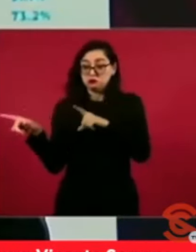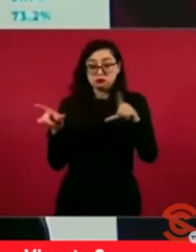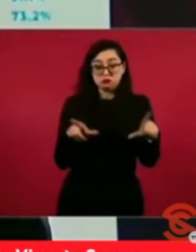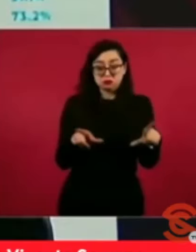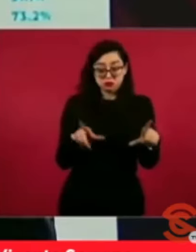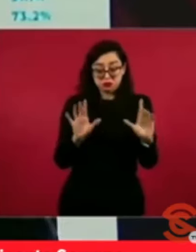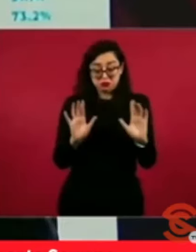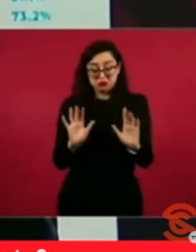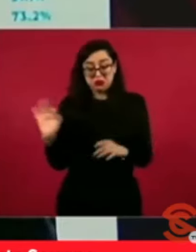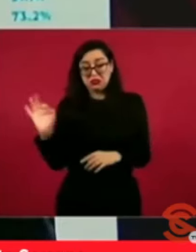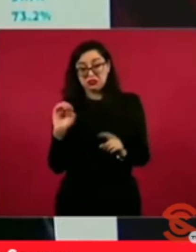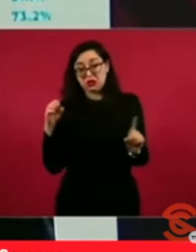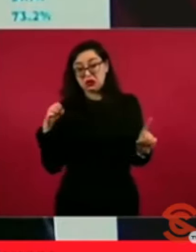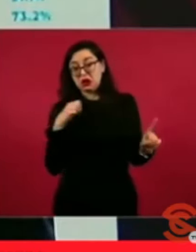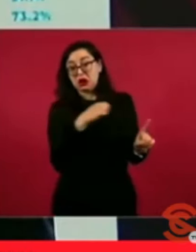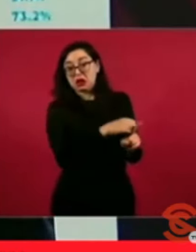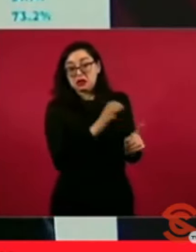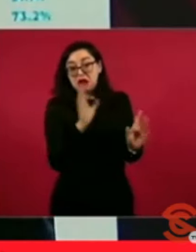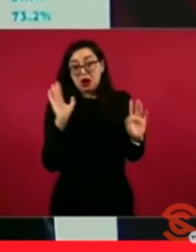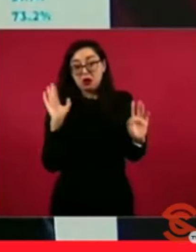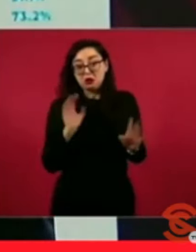la engañaron,